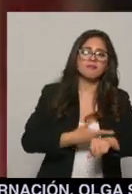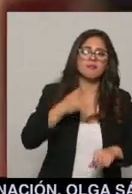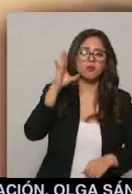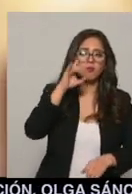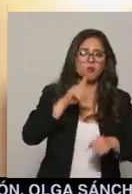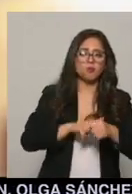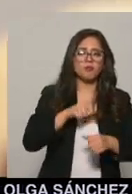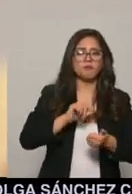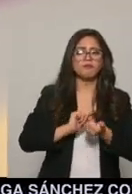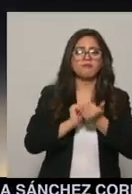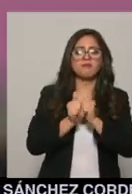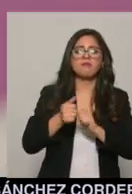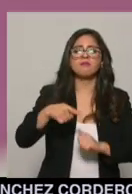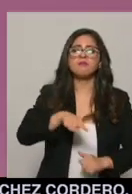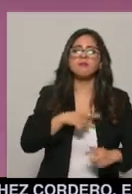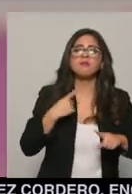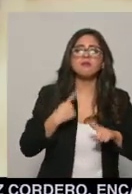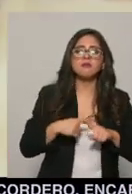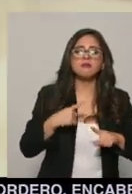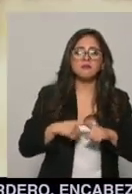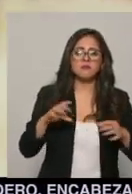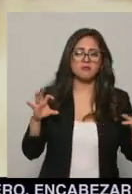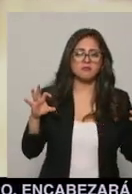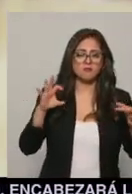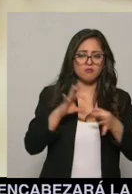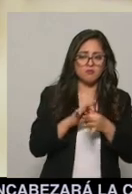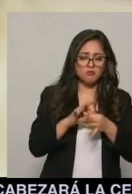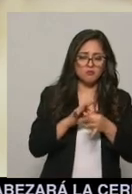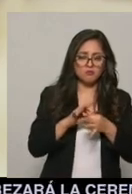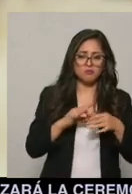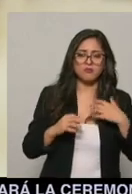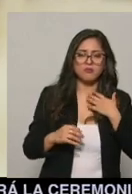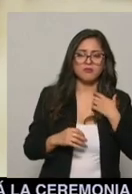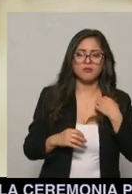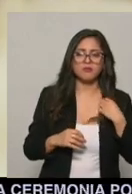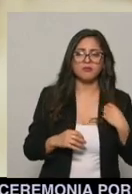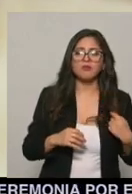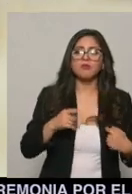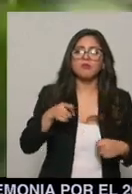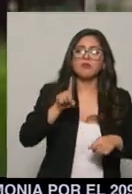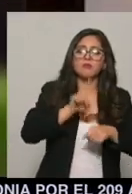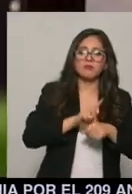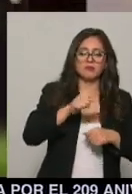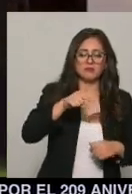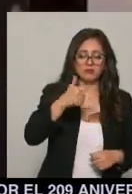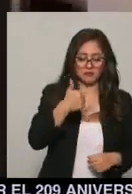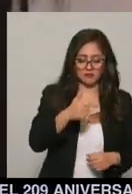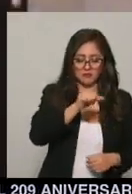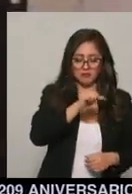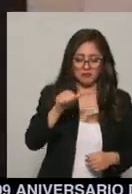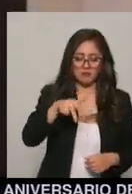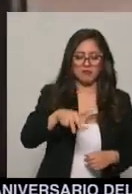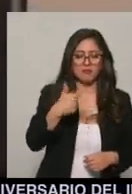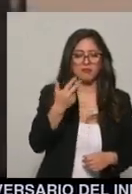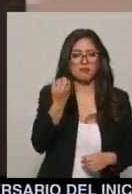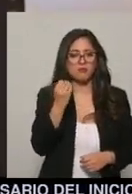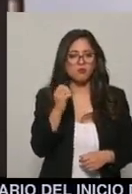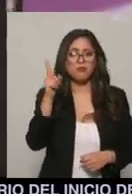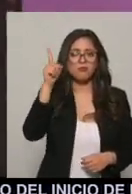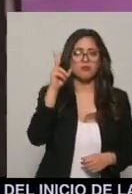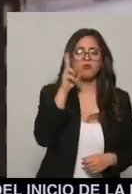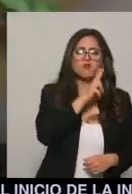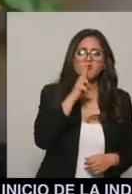está detrás de este evento organizado, ¿no? Este evento organizado del 7 al 13 de octubre en Rusia.